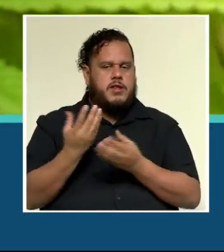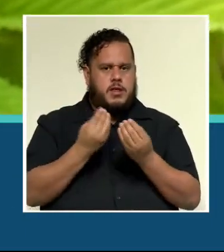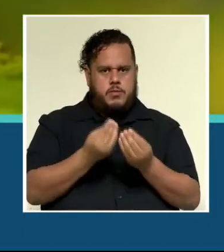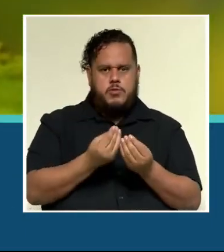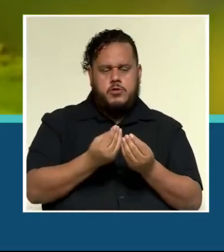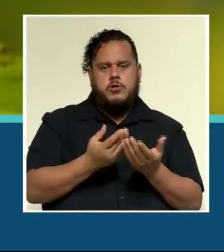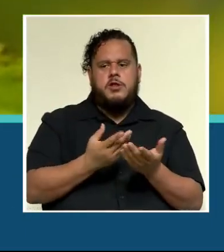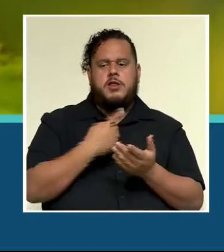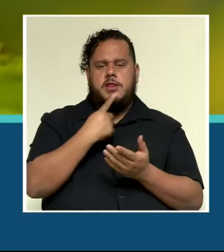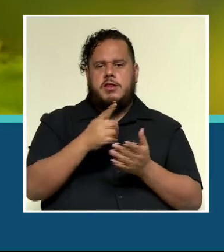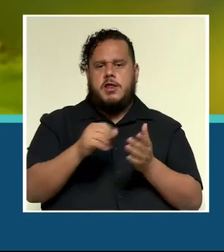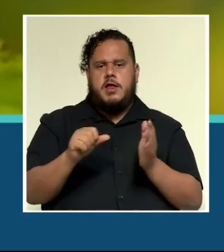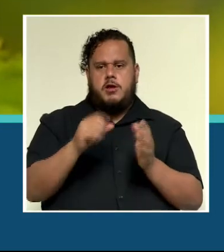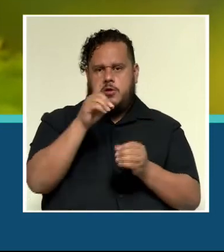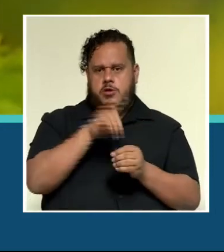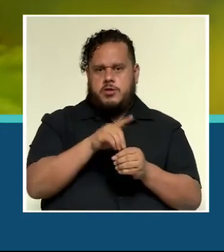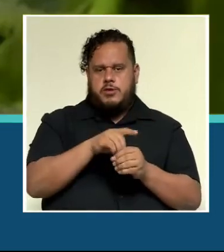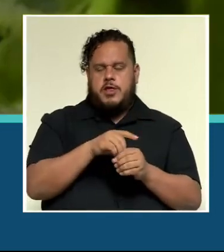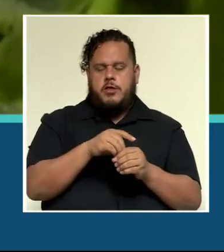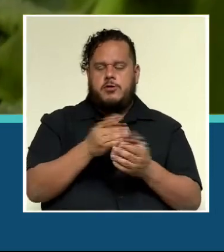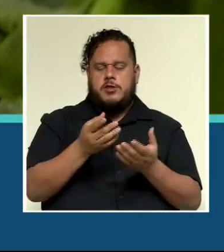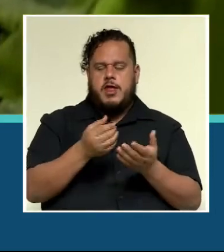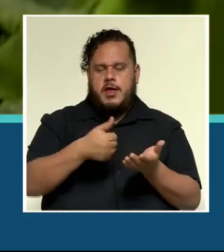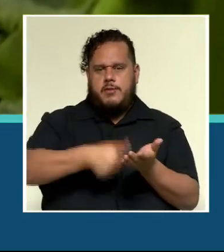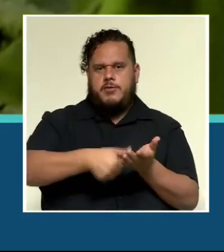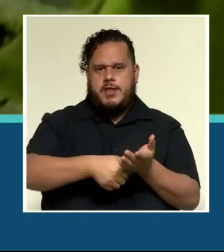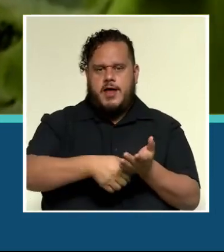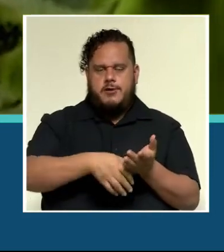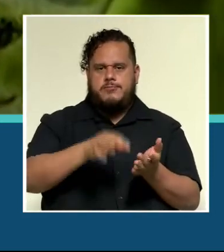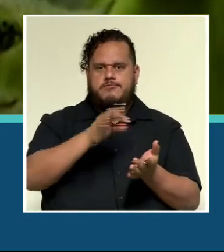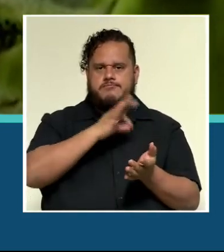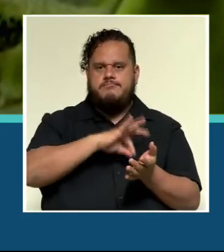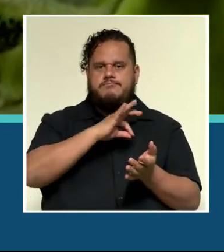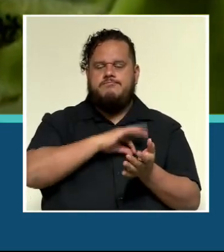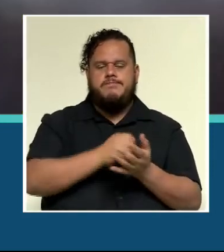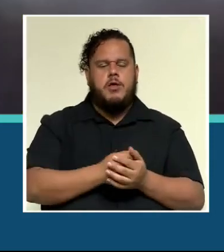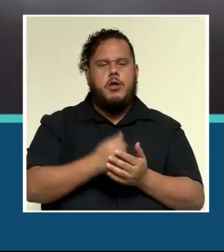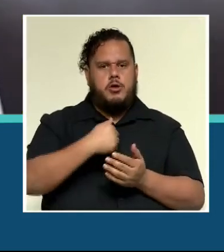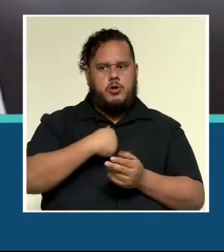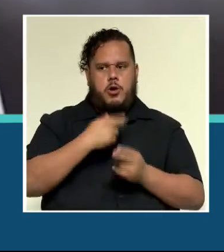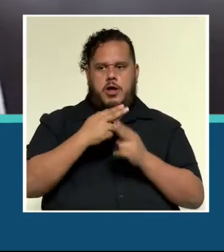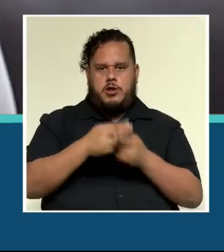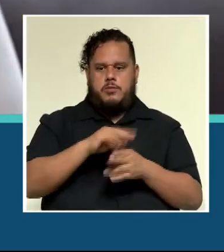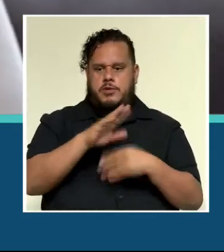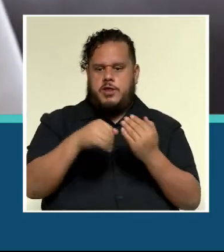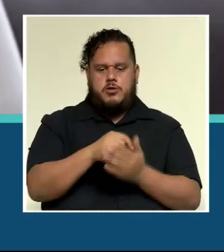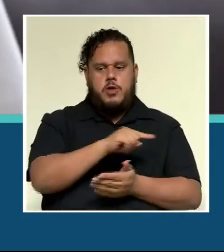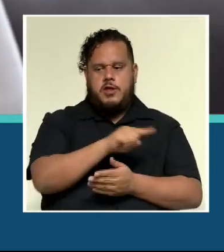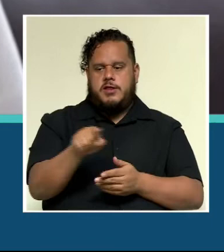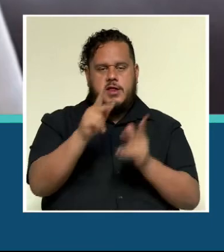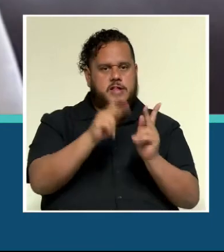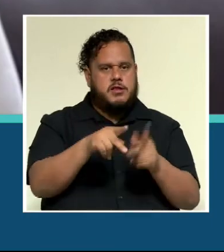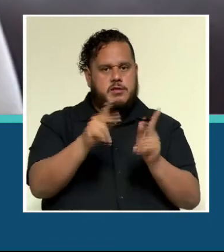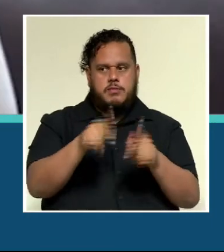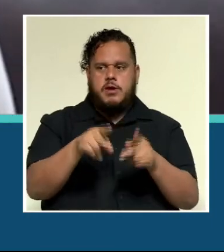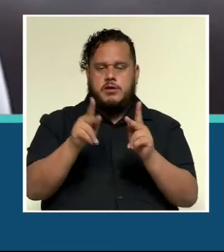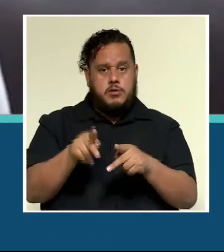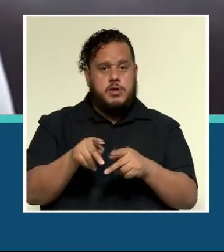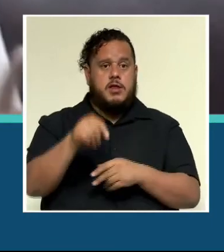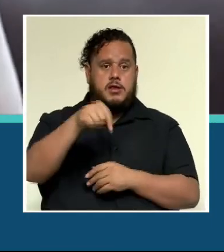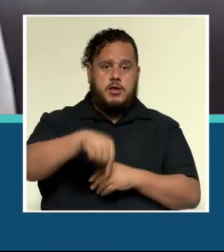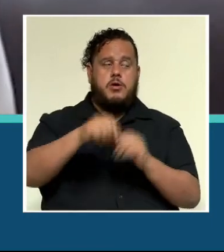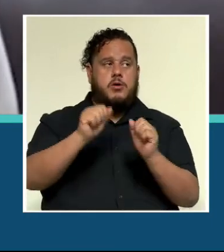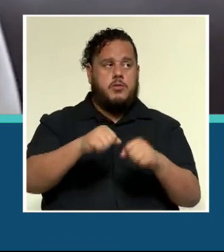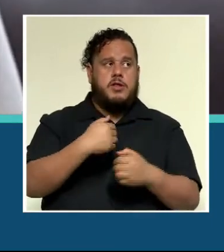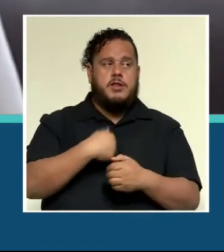según los legisladores que votaron a favor. Yo, en nombre de esos pacientes que hoy pueden tener